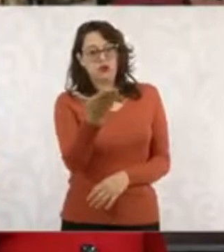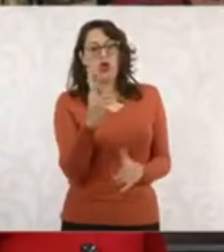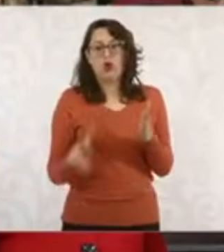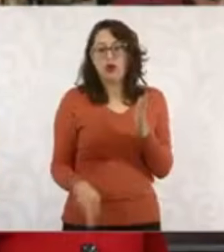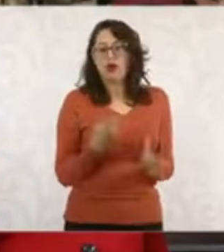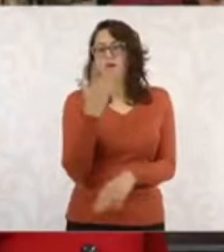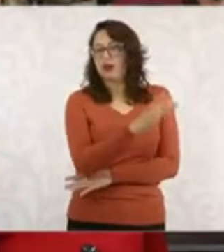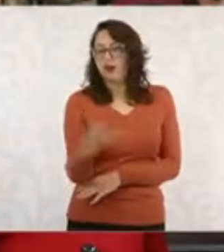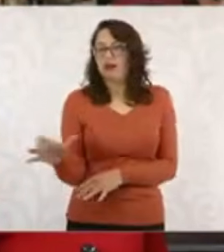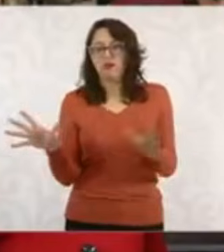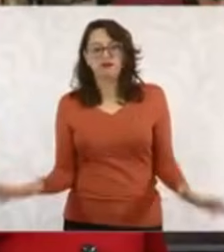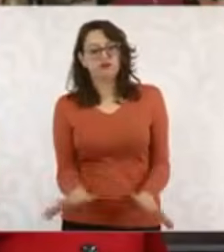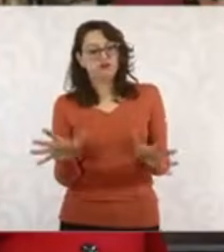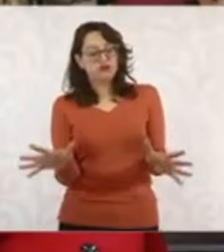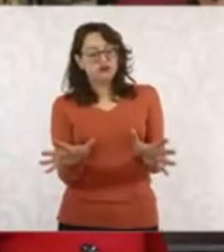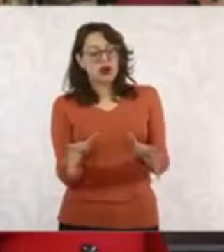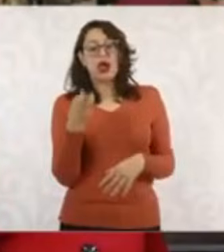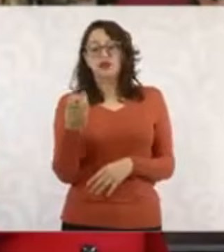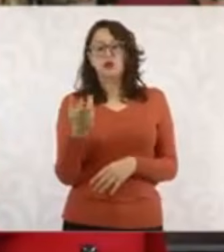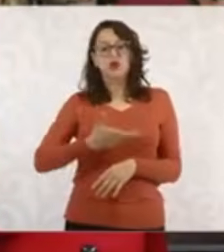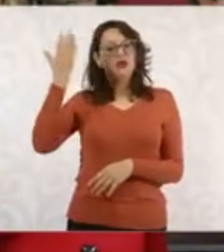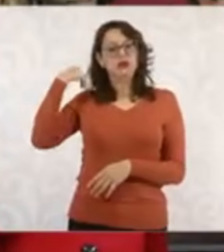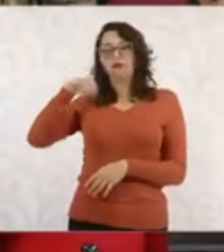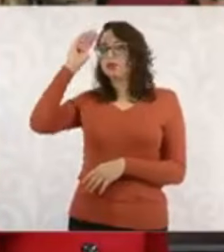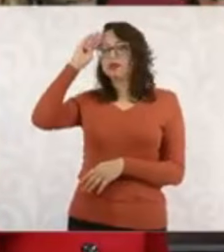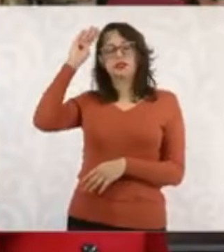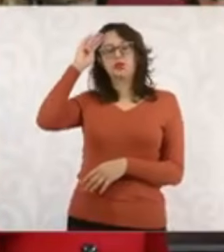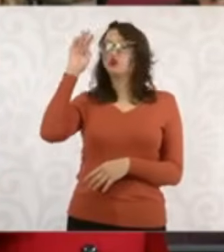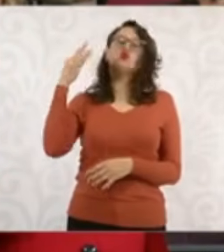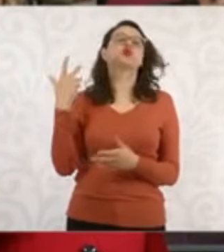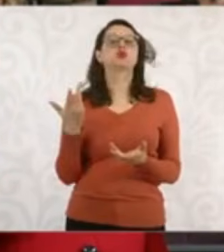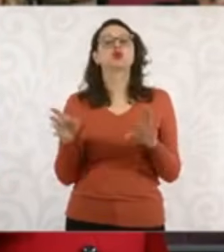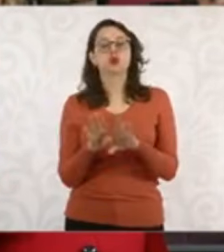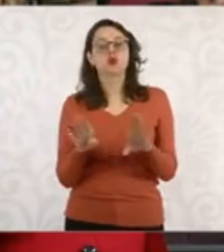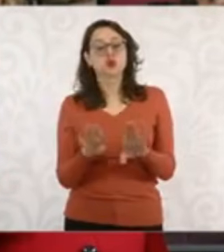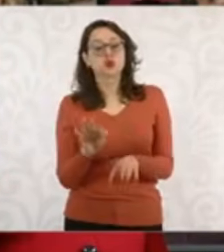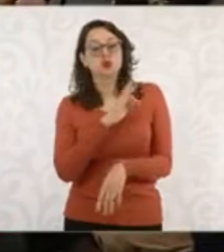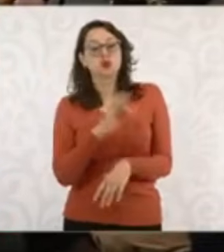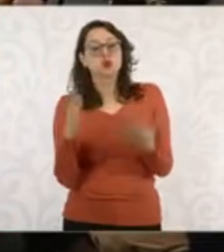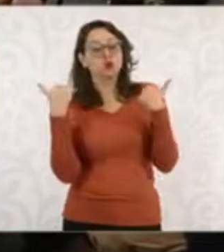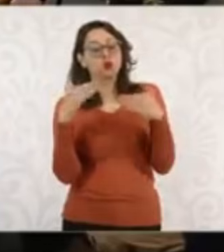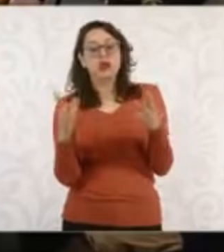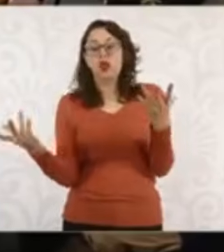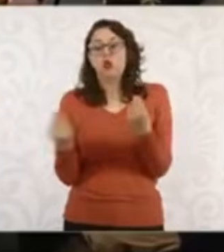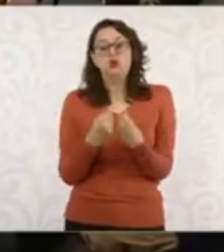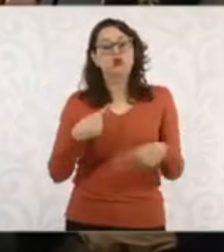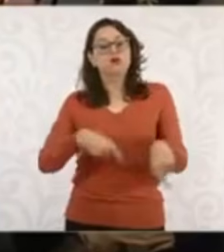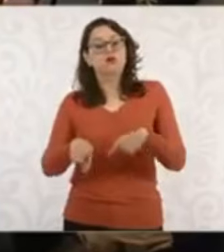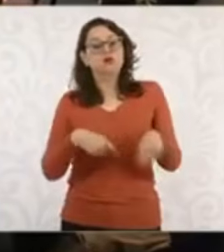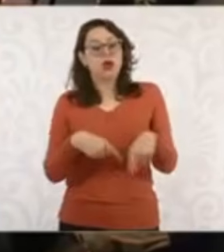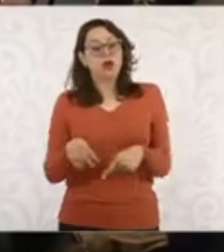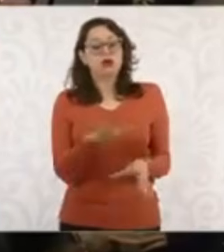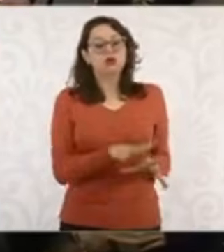que eso pues se ve impensable, ¿no? Si es posible incorporarlos a esta gran idea del